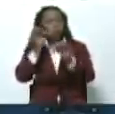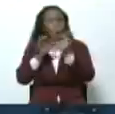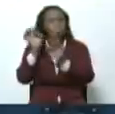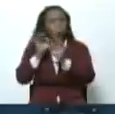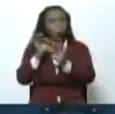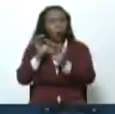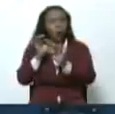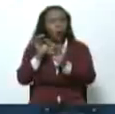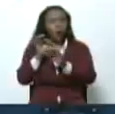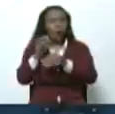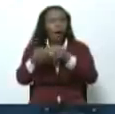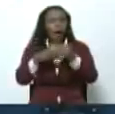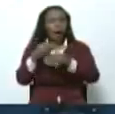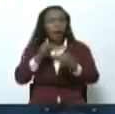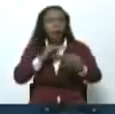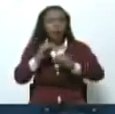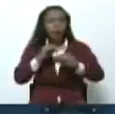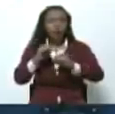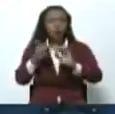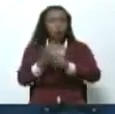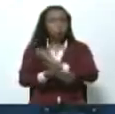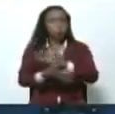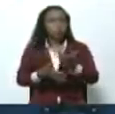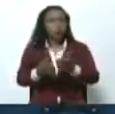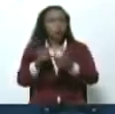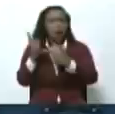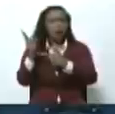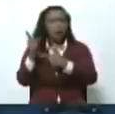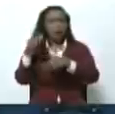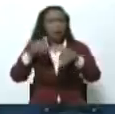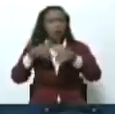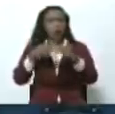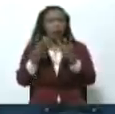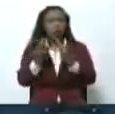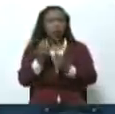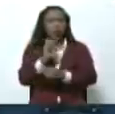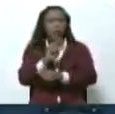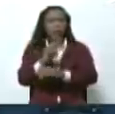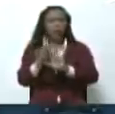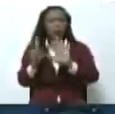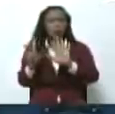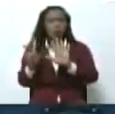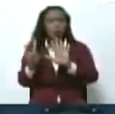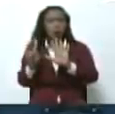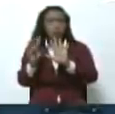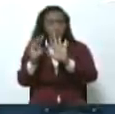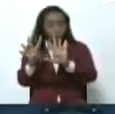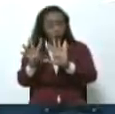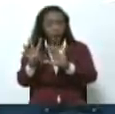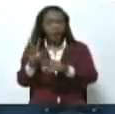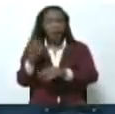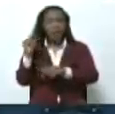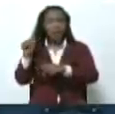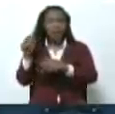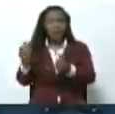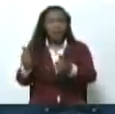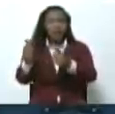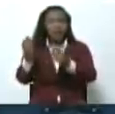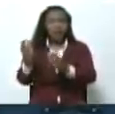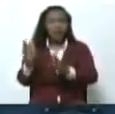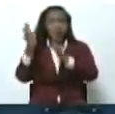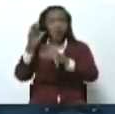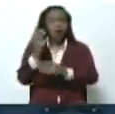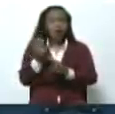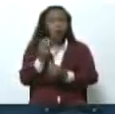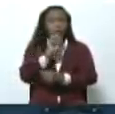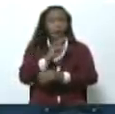y saquemos lecciones de esta elección número 29, de esta victoria número 27.